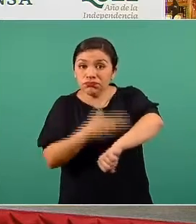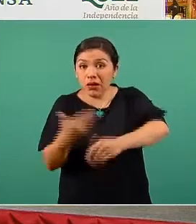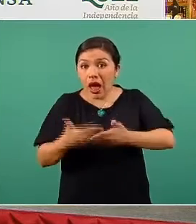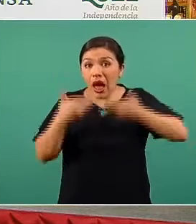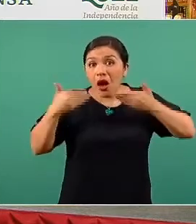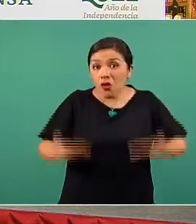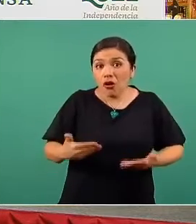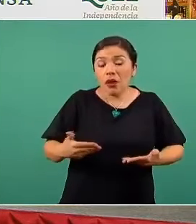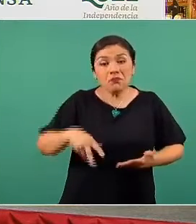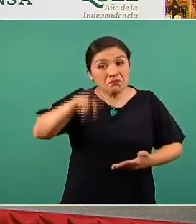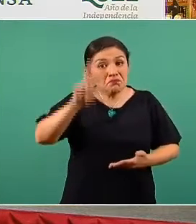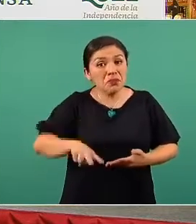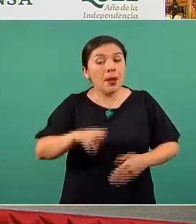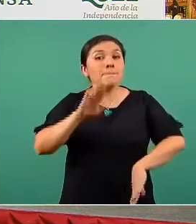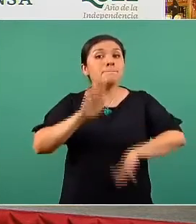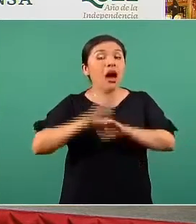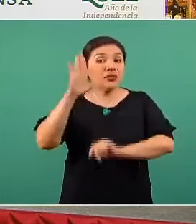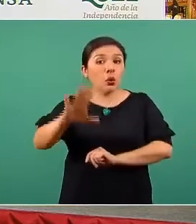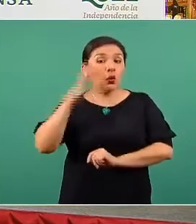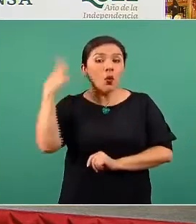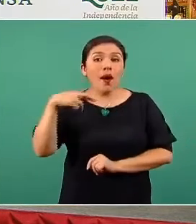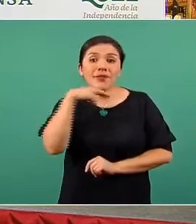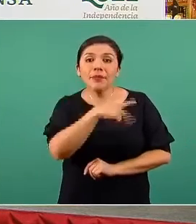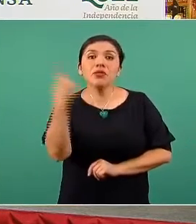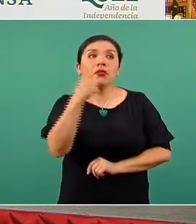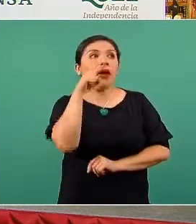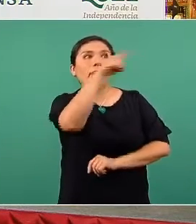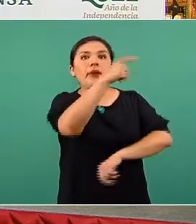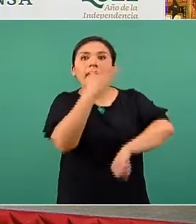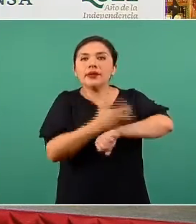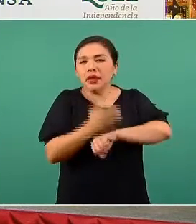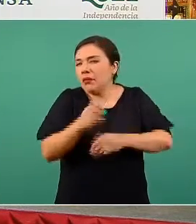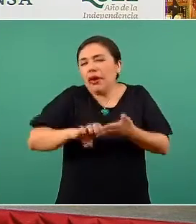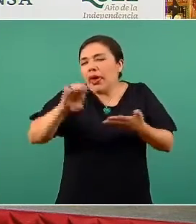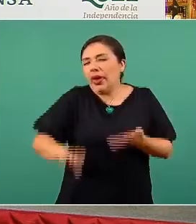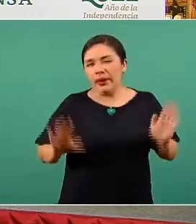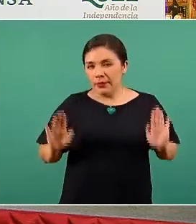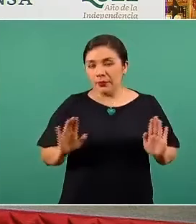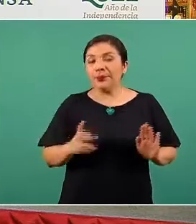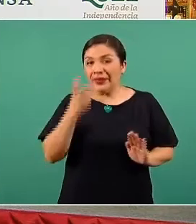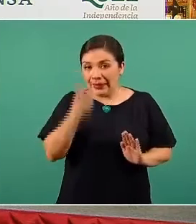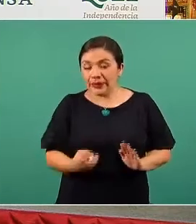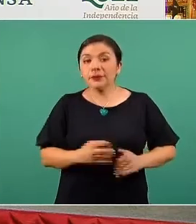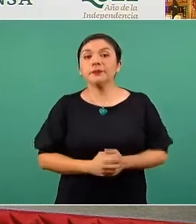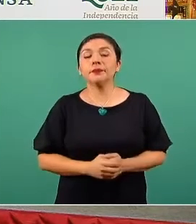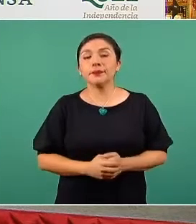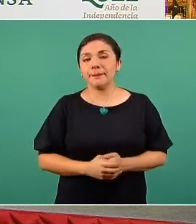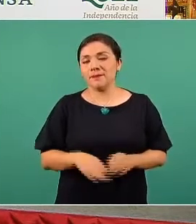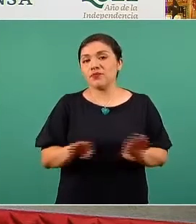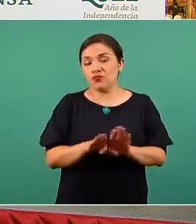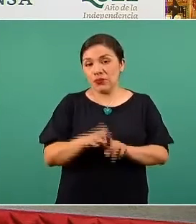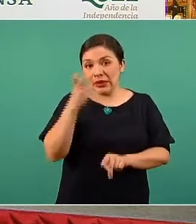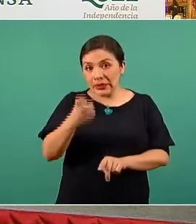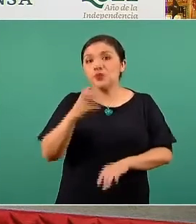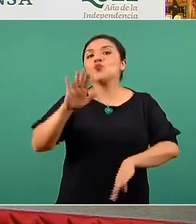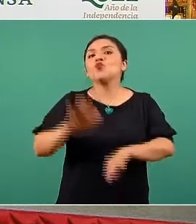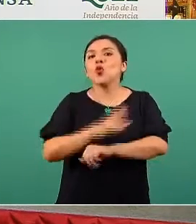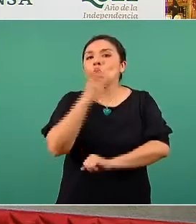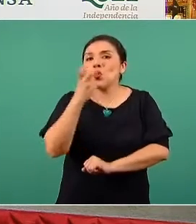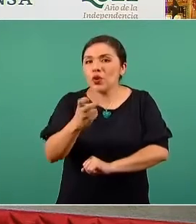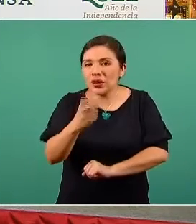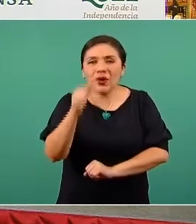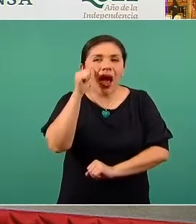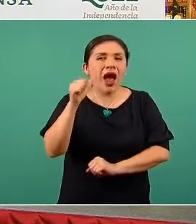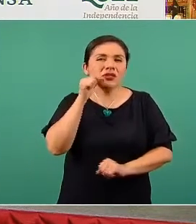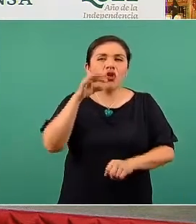es incluso más acelerado que en Estados Unidos, por ejemplo. Entonces, esa es la razón, es lo que